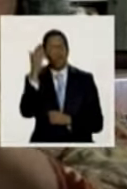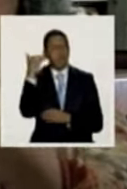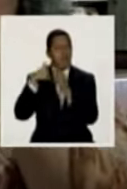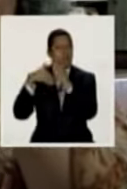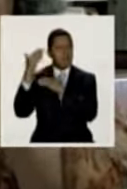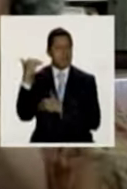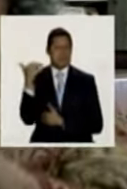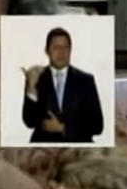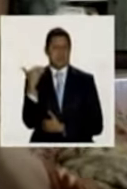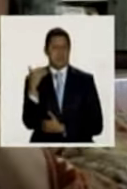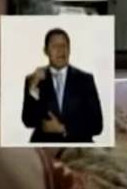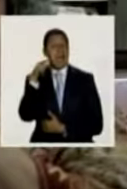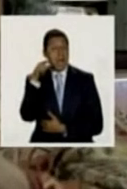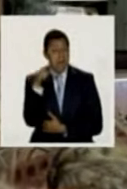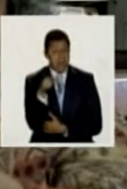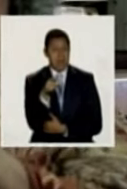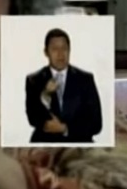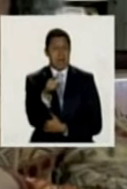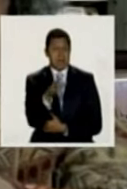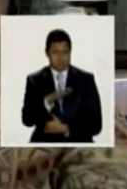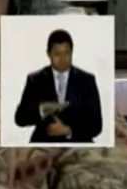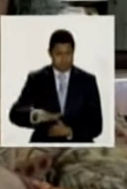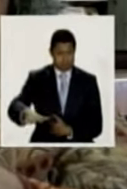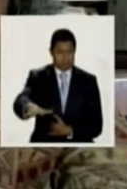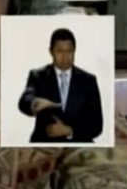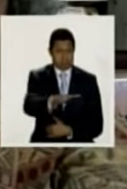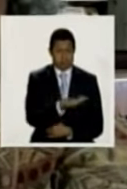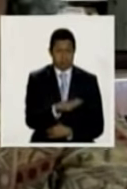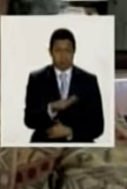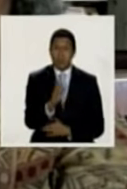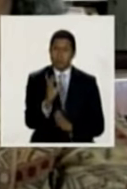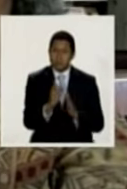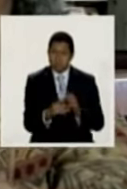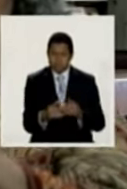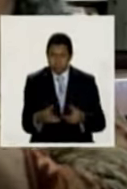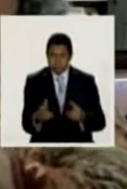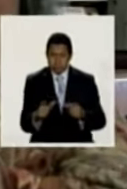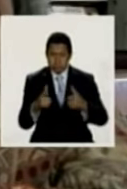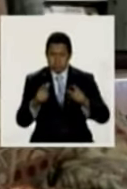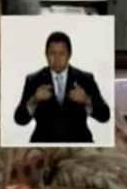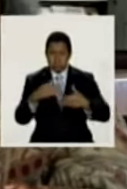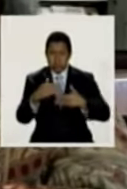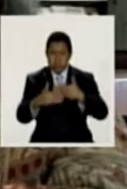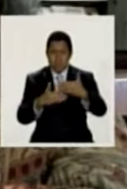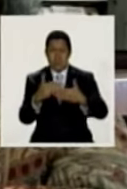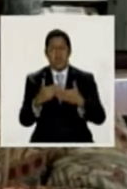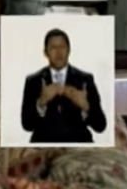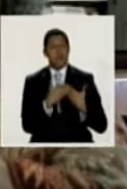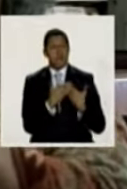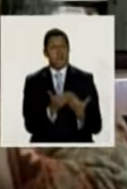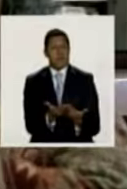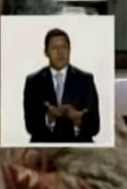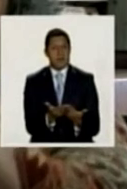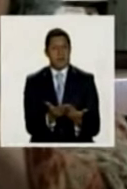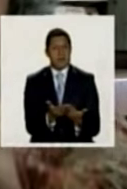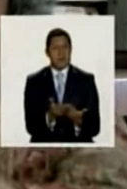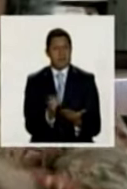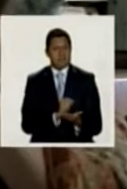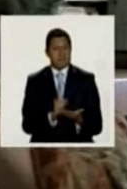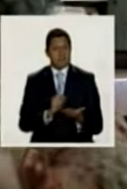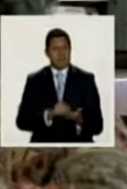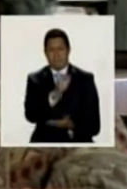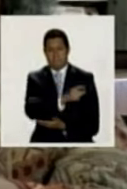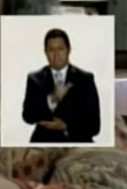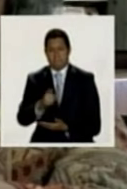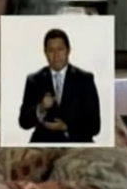entonces. Y en ese espacio es donde se va a desarrollar la novelística, donde